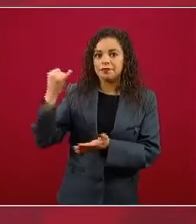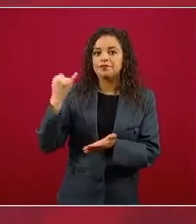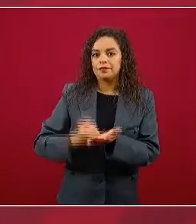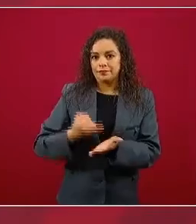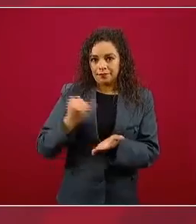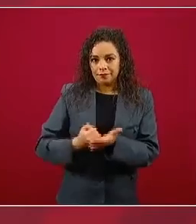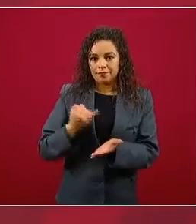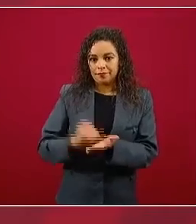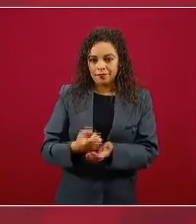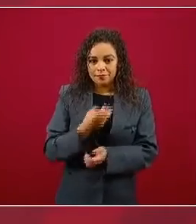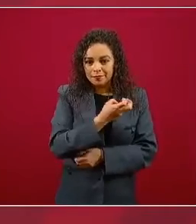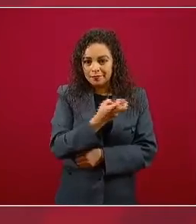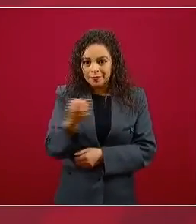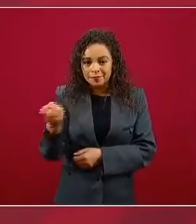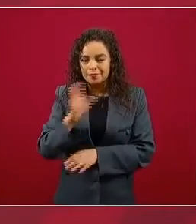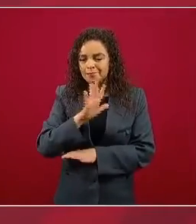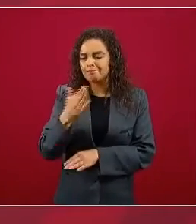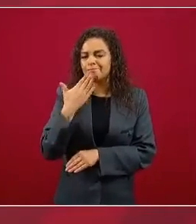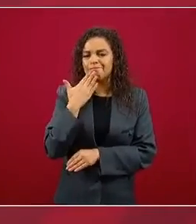ya